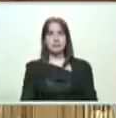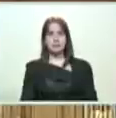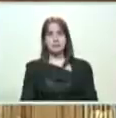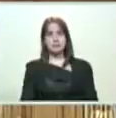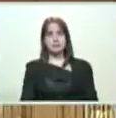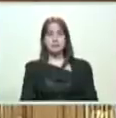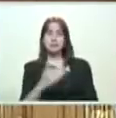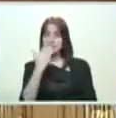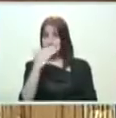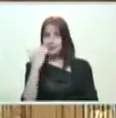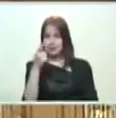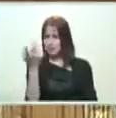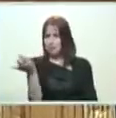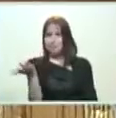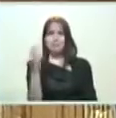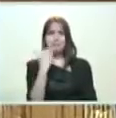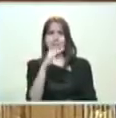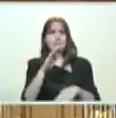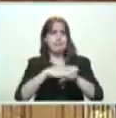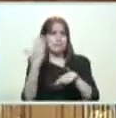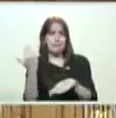Yo no lo digo porque se rían, déjame decirle.